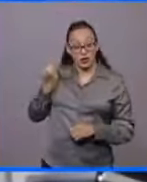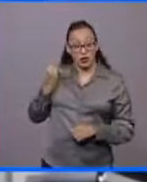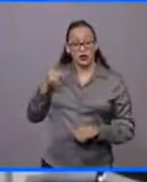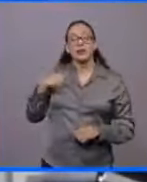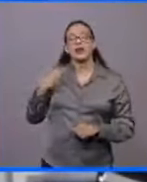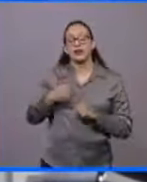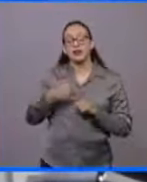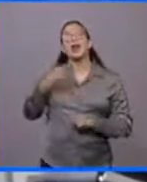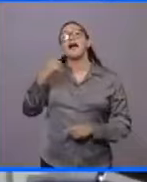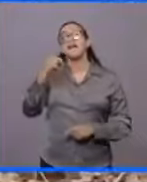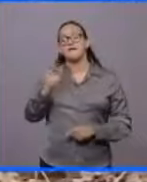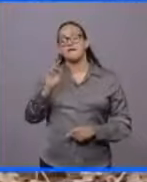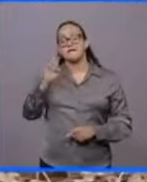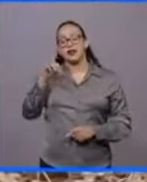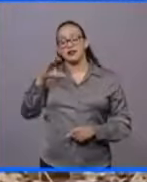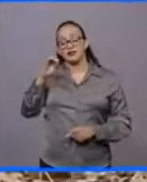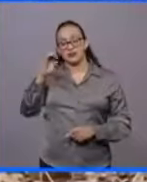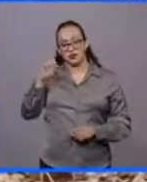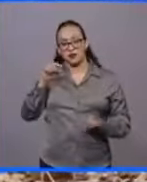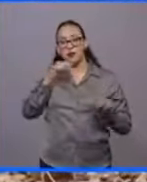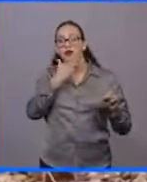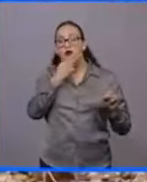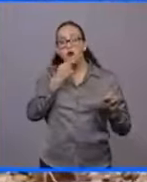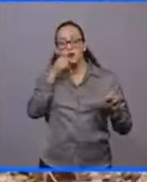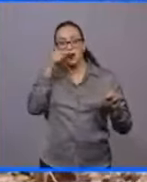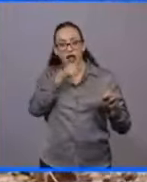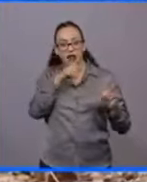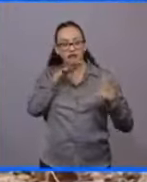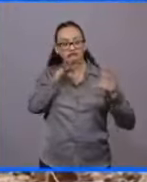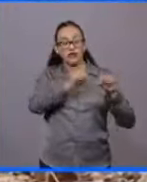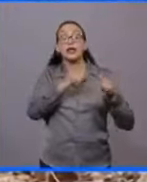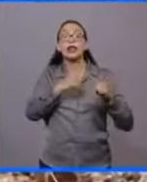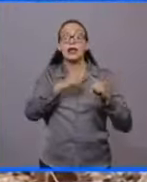de Francisco Arias Mendoza, privado de su libertad